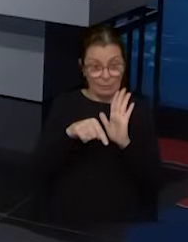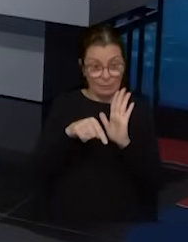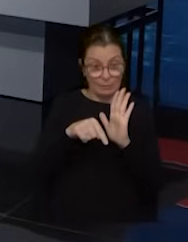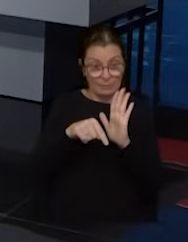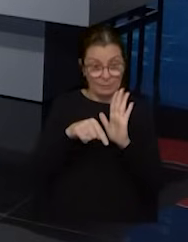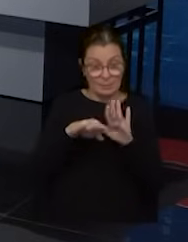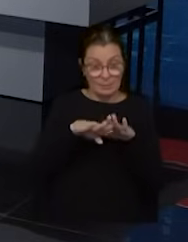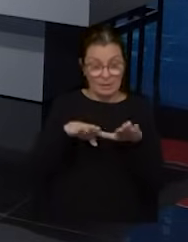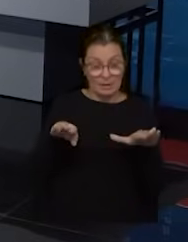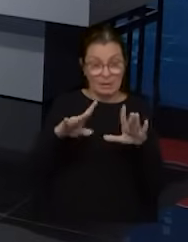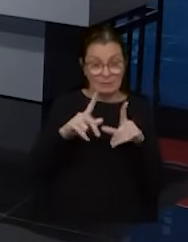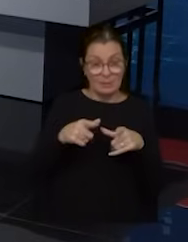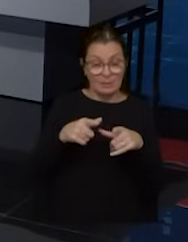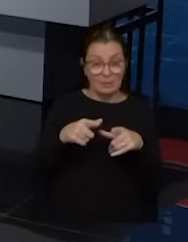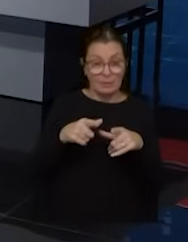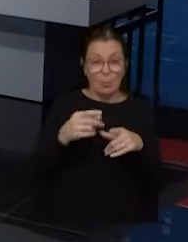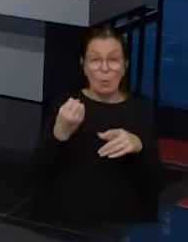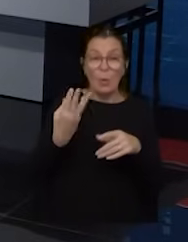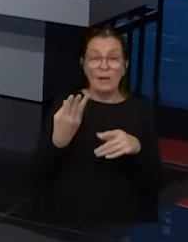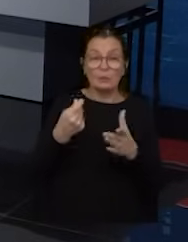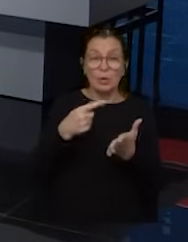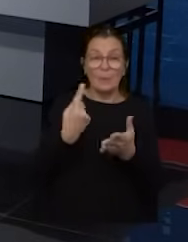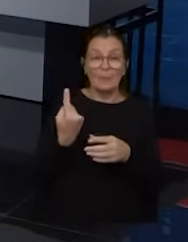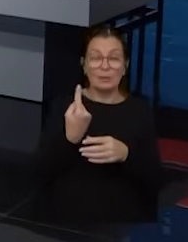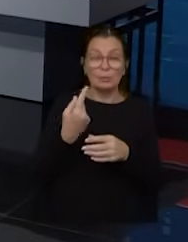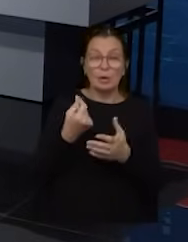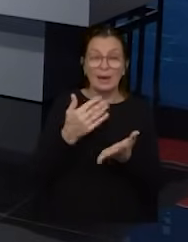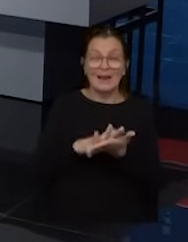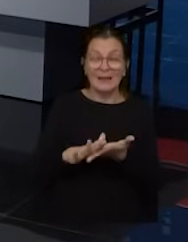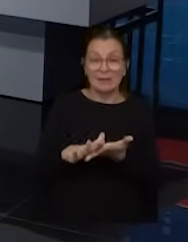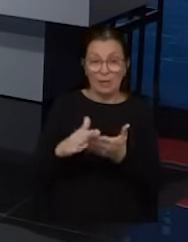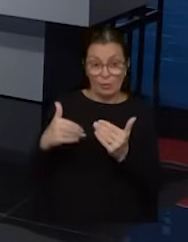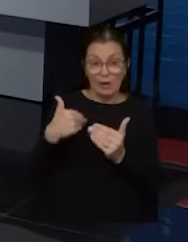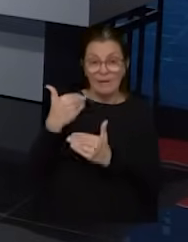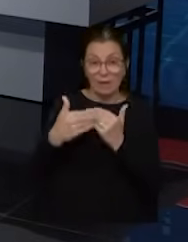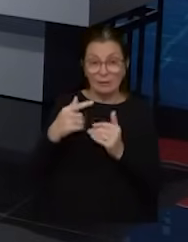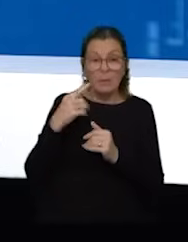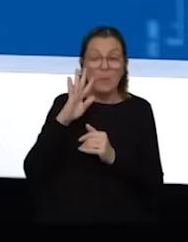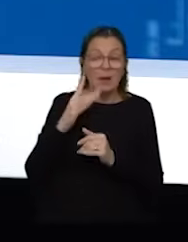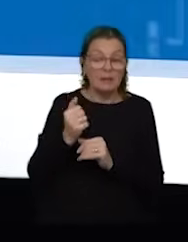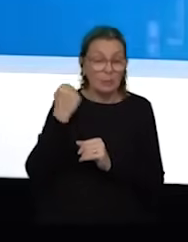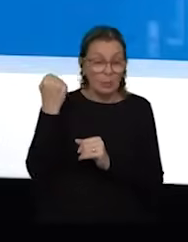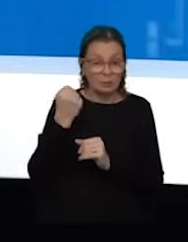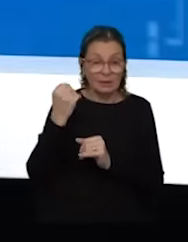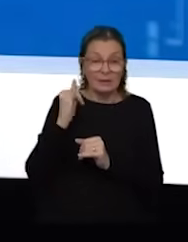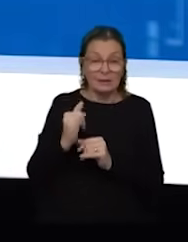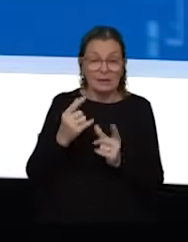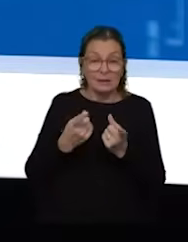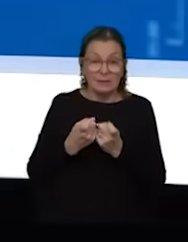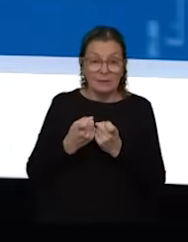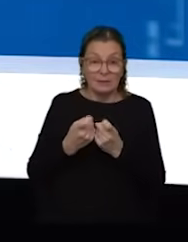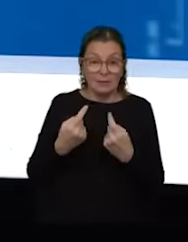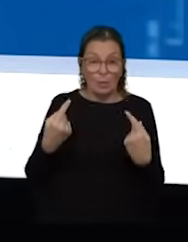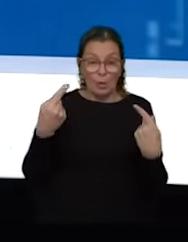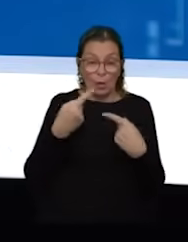en tarifa plana y además en la cantidad de minutos gratuitos y eso me parece que es un gran avance lo que necesita sí es el